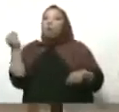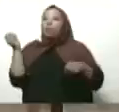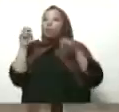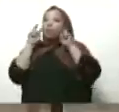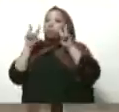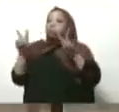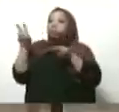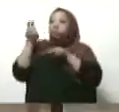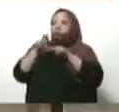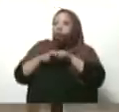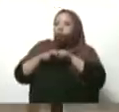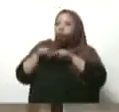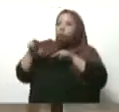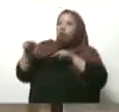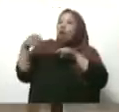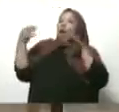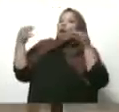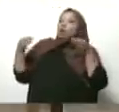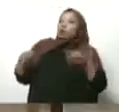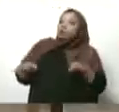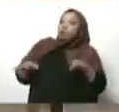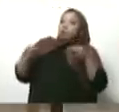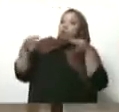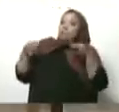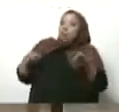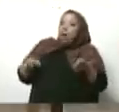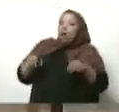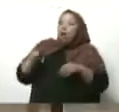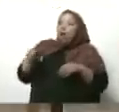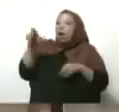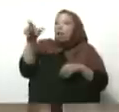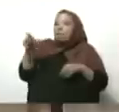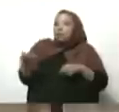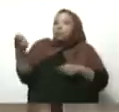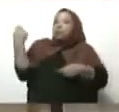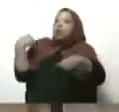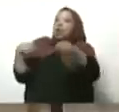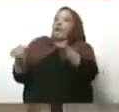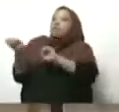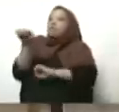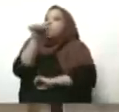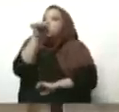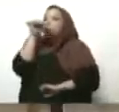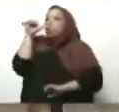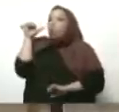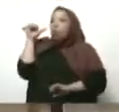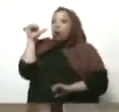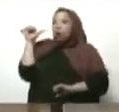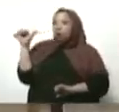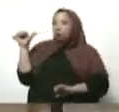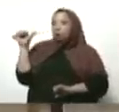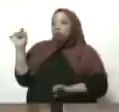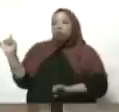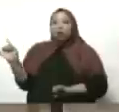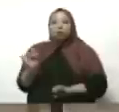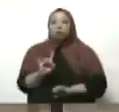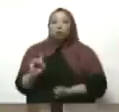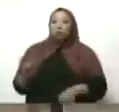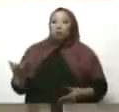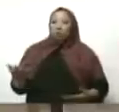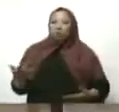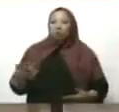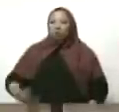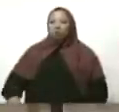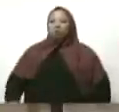normalizar a los personajes atroces mafiosos que han destruido e incluso generaciones